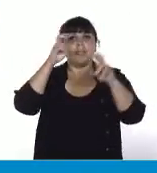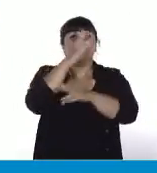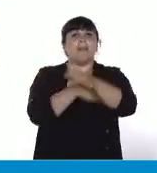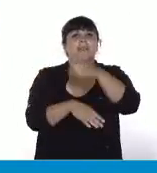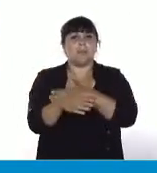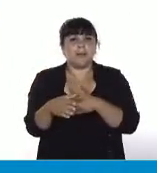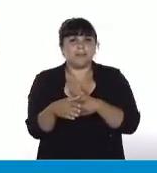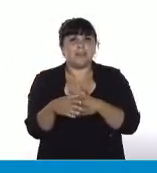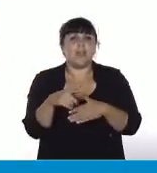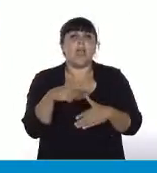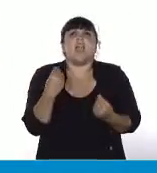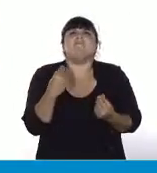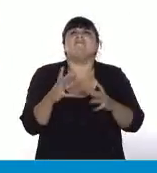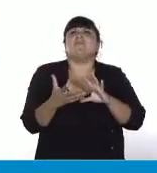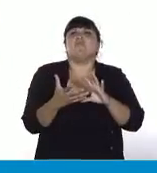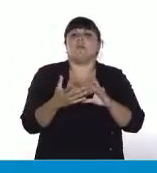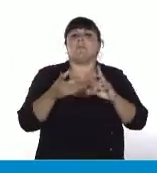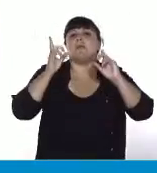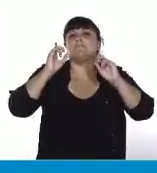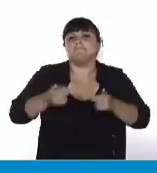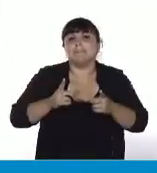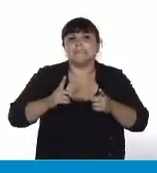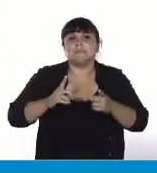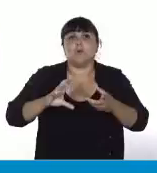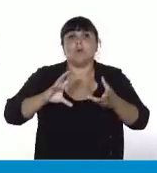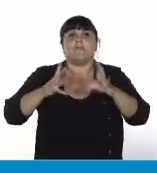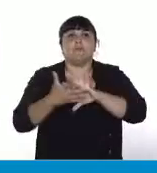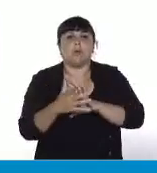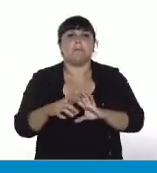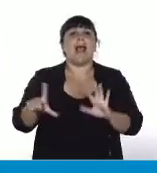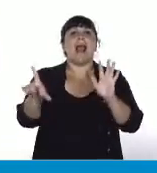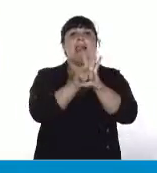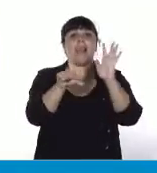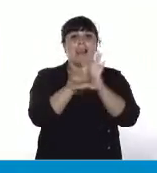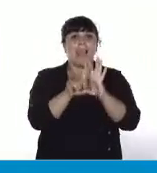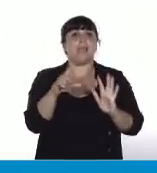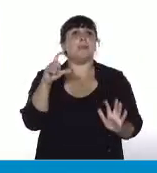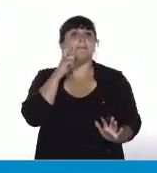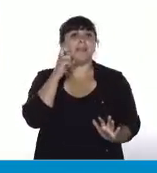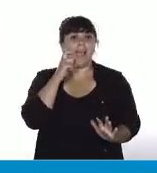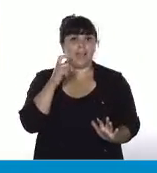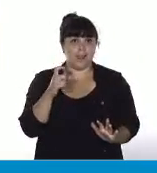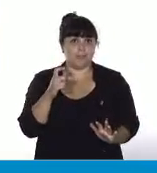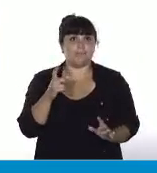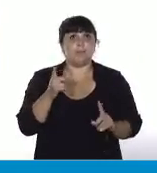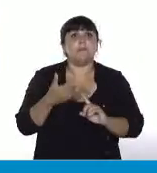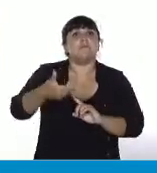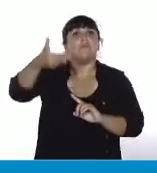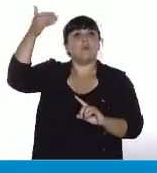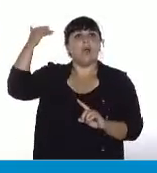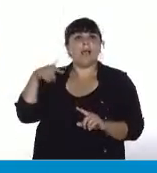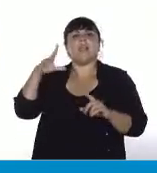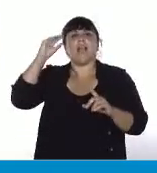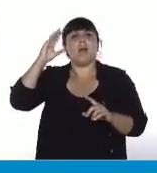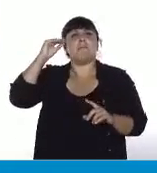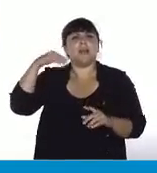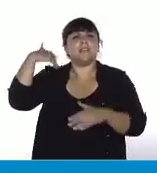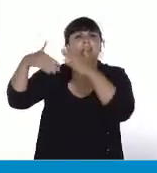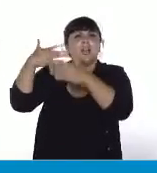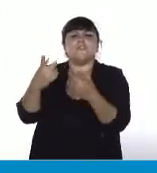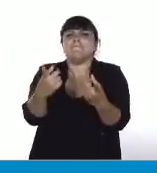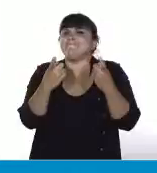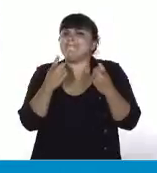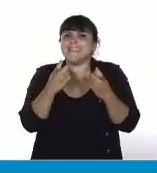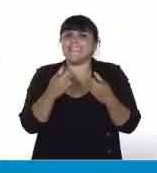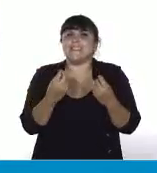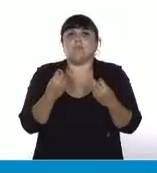que vienen a hacer es replicar el modelo de la ley Micaela. Estas capacitaciones son necesarias porque muchas veces las cuestiones que afectan